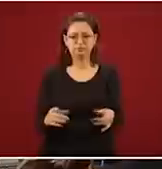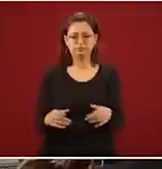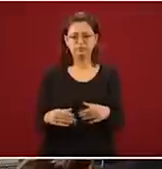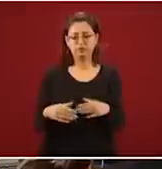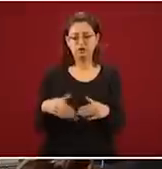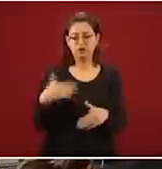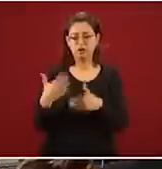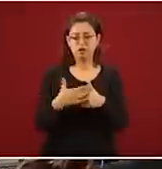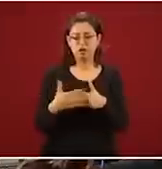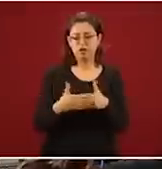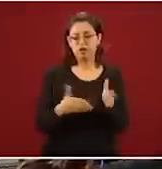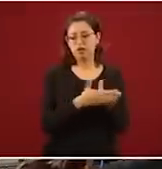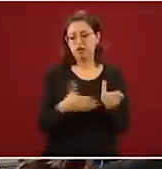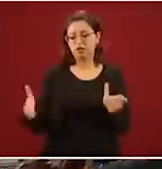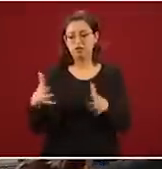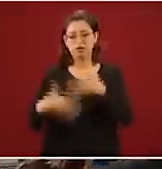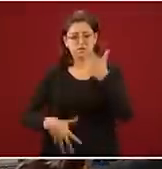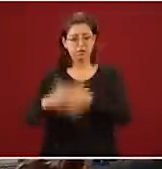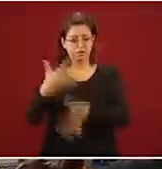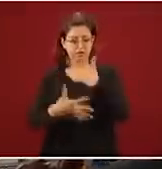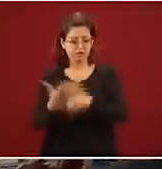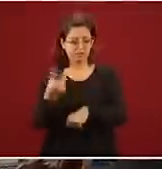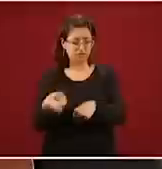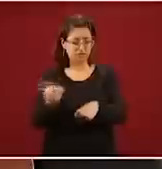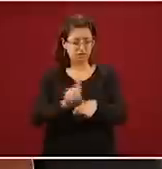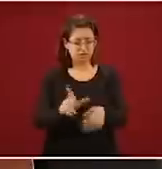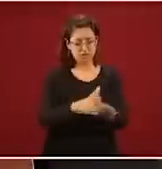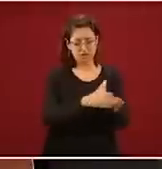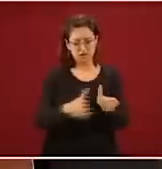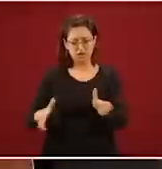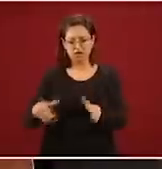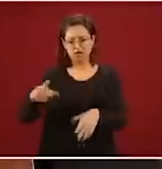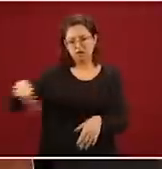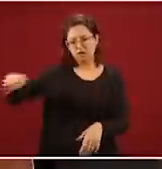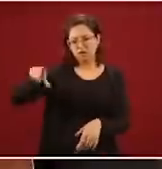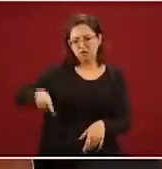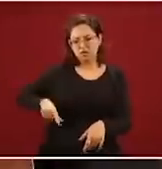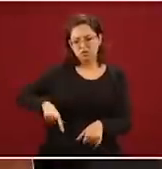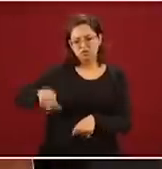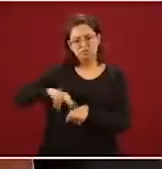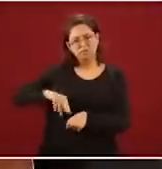días, para que ellos decidan